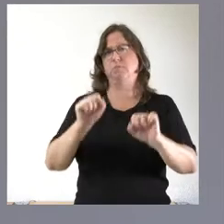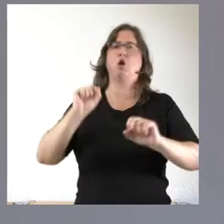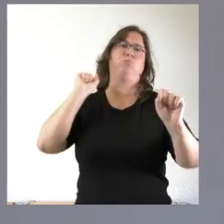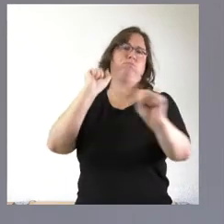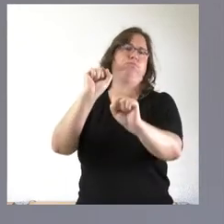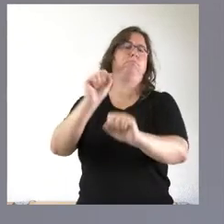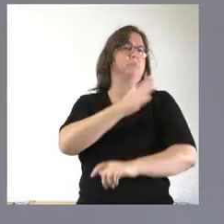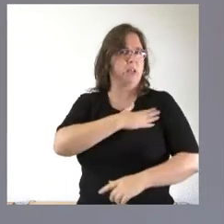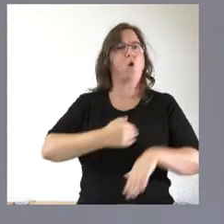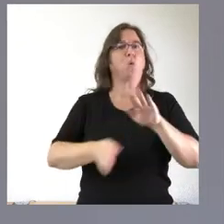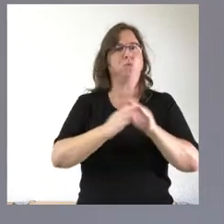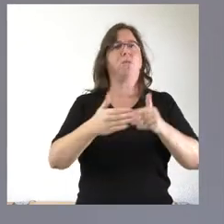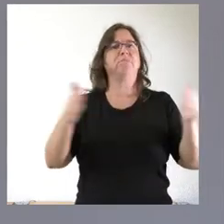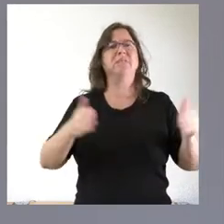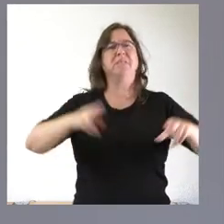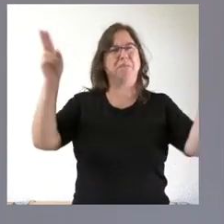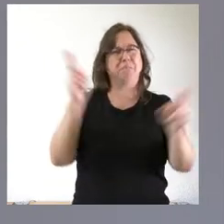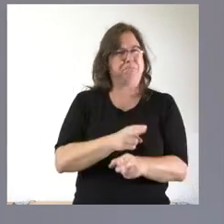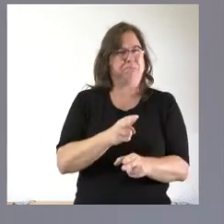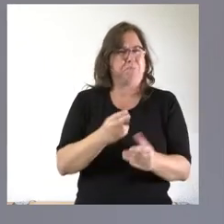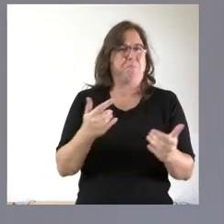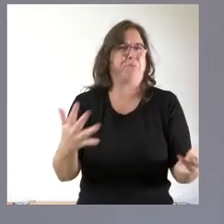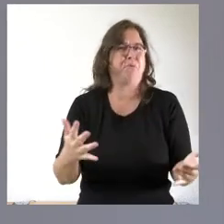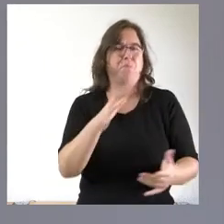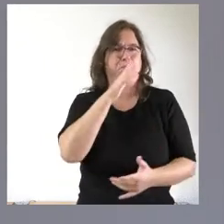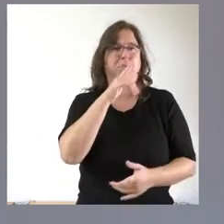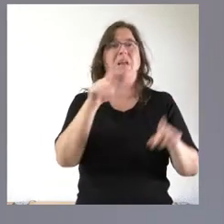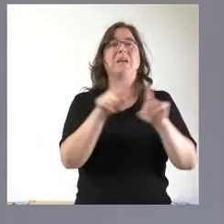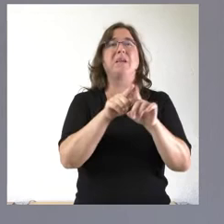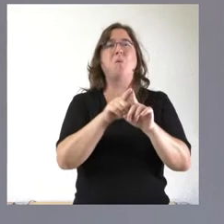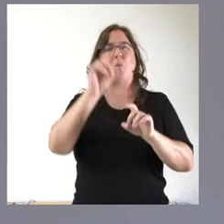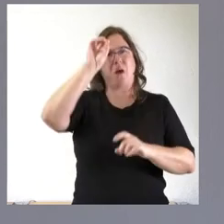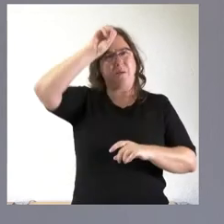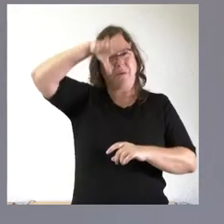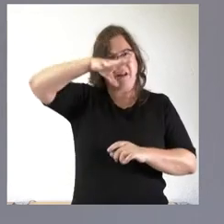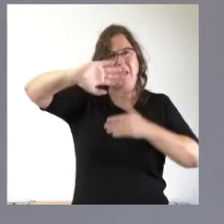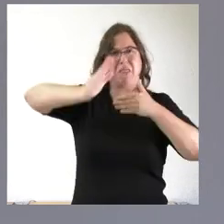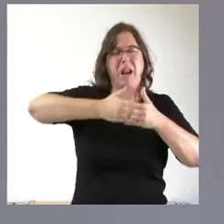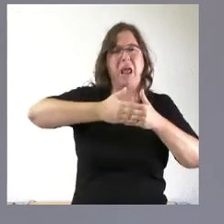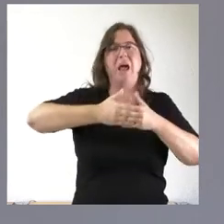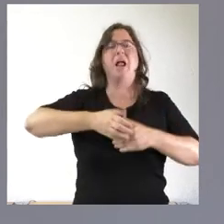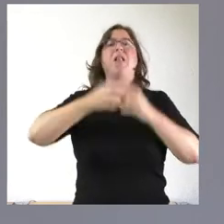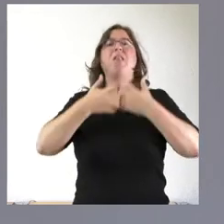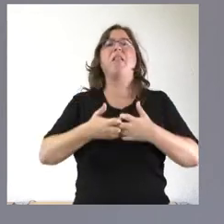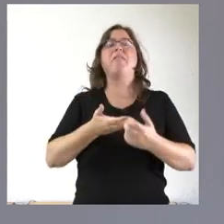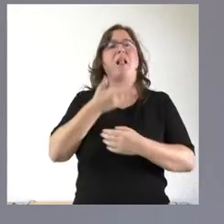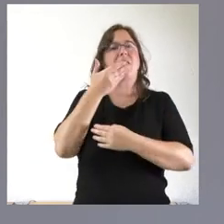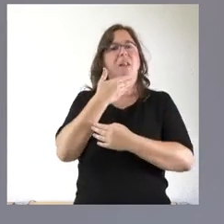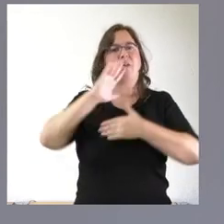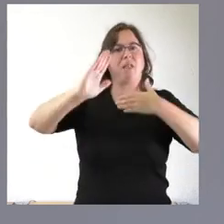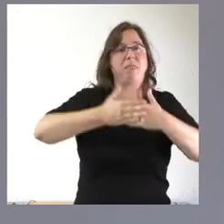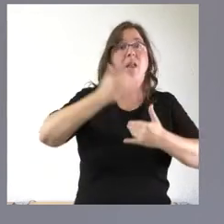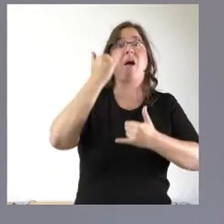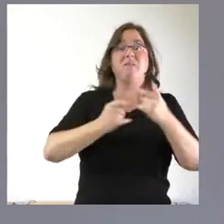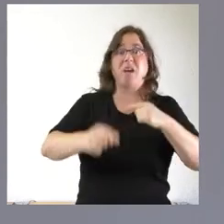pareció aquel un cierre precipitado, como nos pareció también precipitado el cierre de la minería, el cierre de las térmicas, y hoy estamos pagando las consecuencias en términos